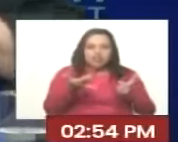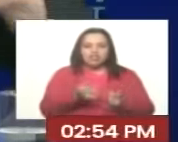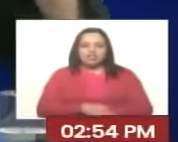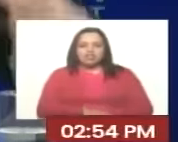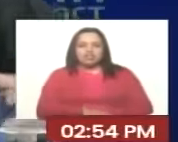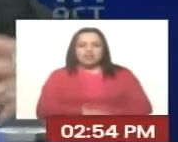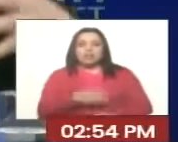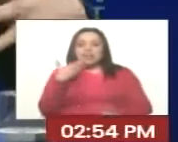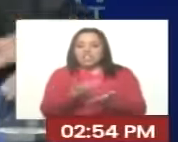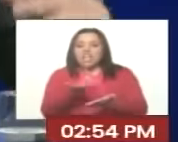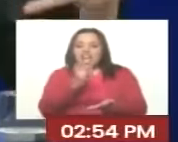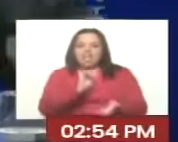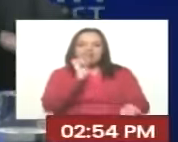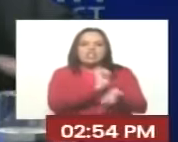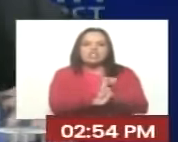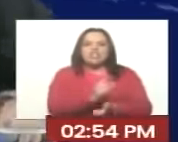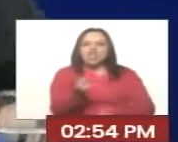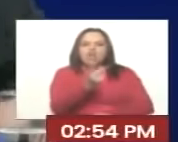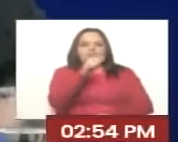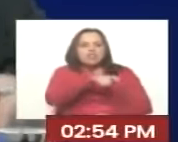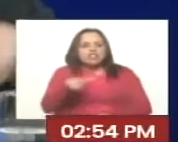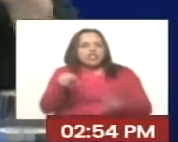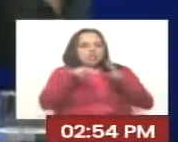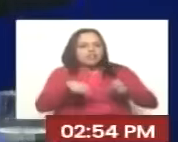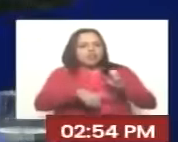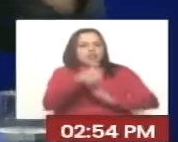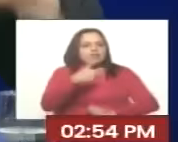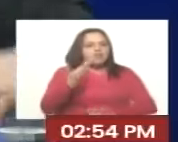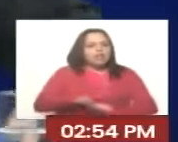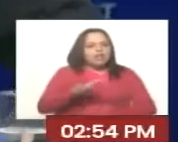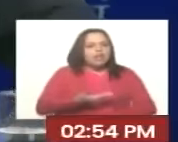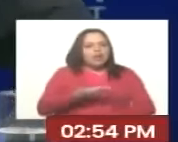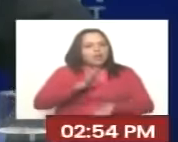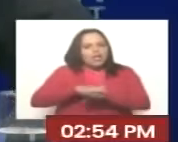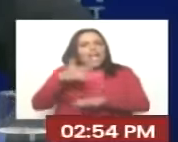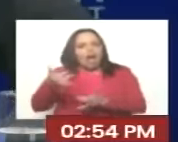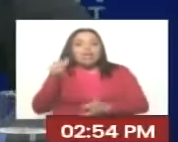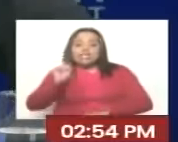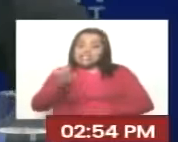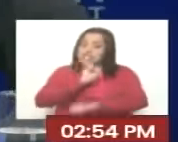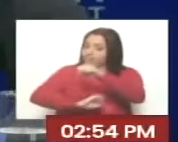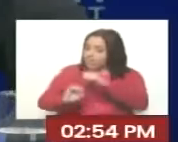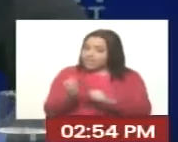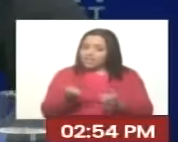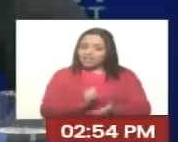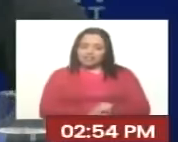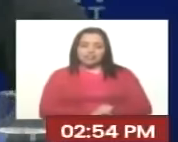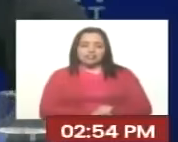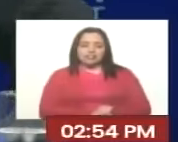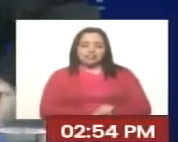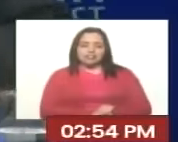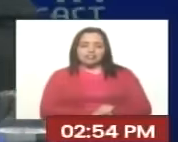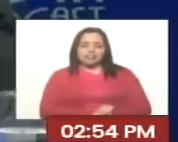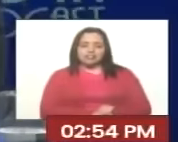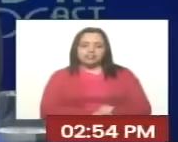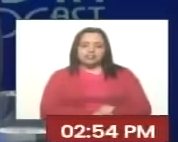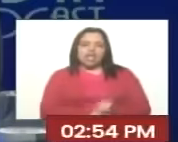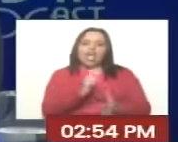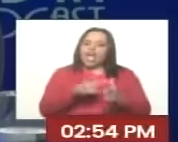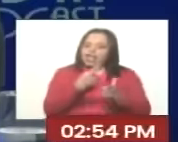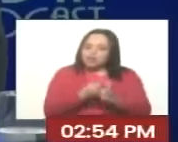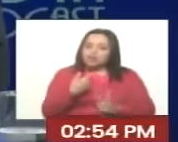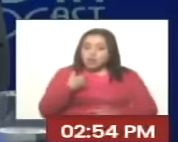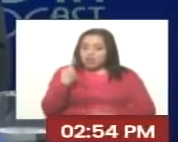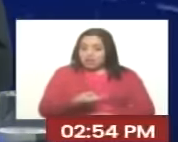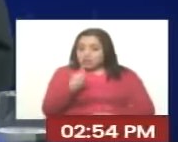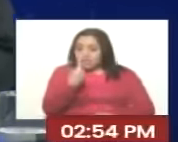fuesen detenidos los dos sospechosos más importantes, ¿por qué ahora son sus defensores acérrimos? Entonces yo tengo que